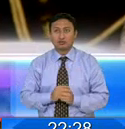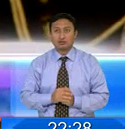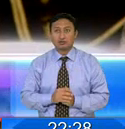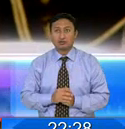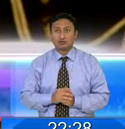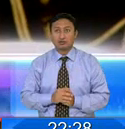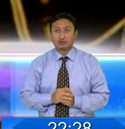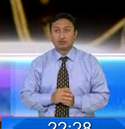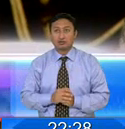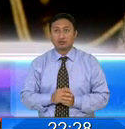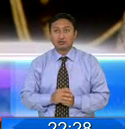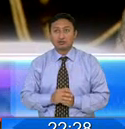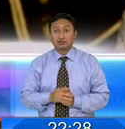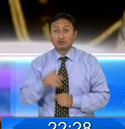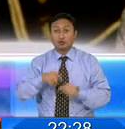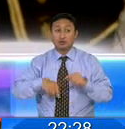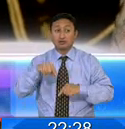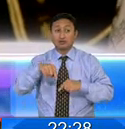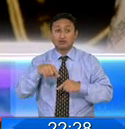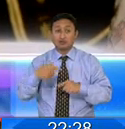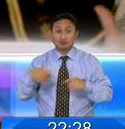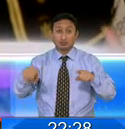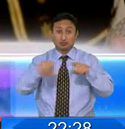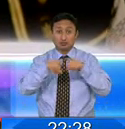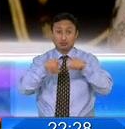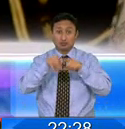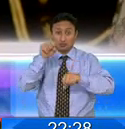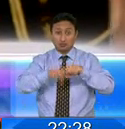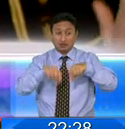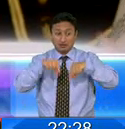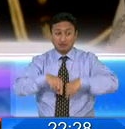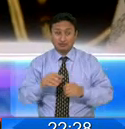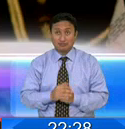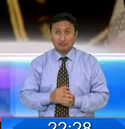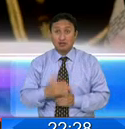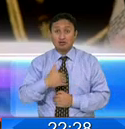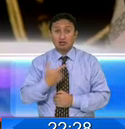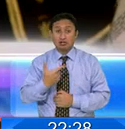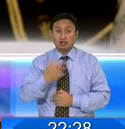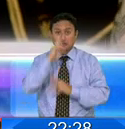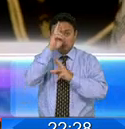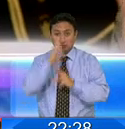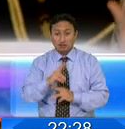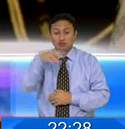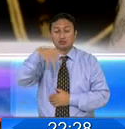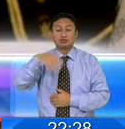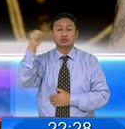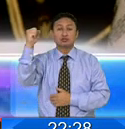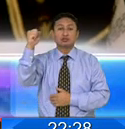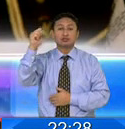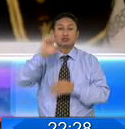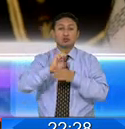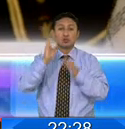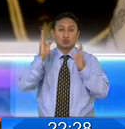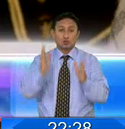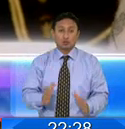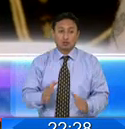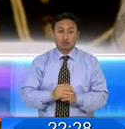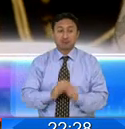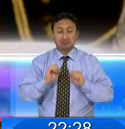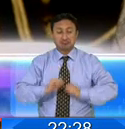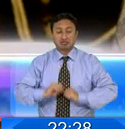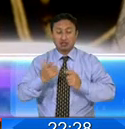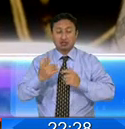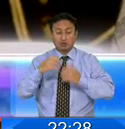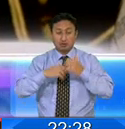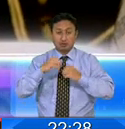para tratar de destruirla, entonces no tendremos un Estado de Derecho que le permita a los ecuatorianos salir de